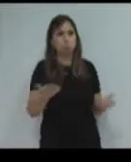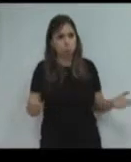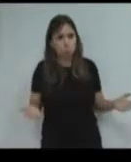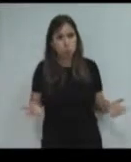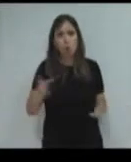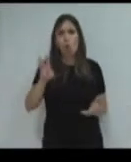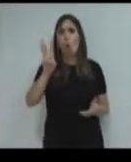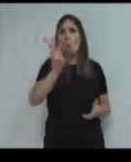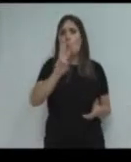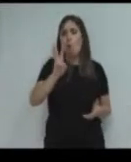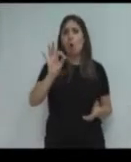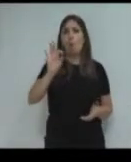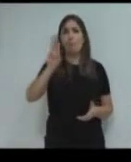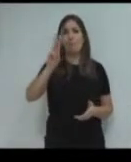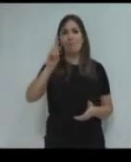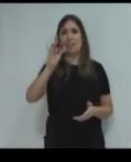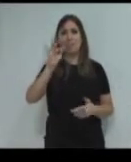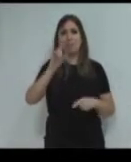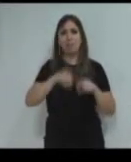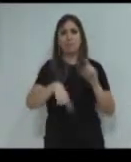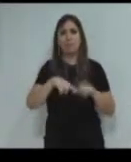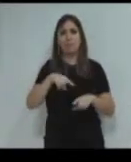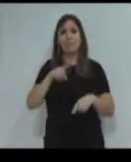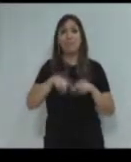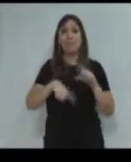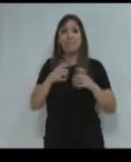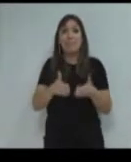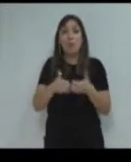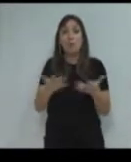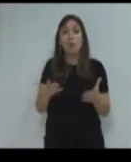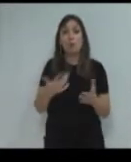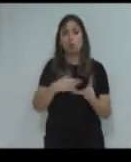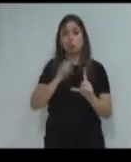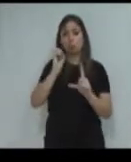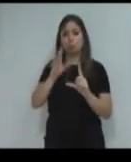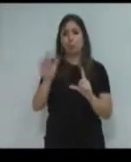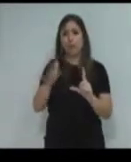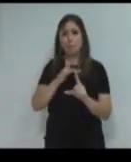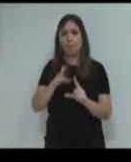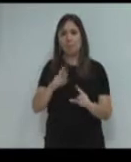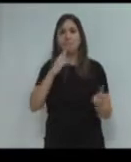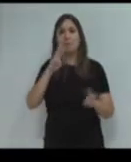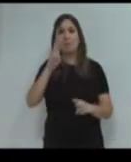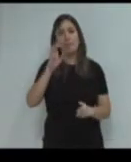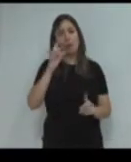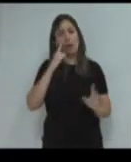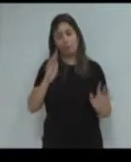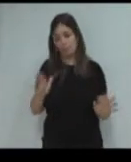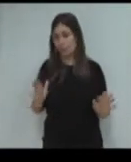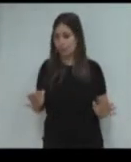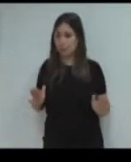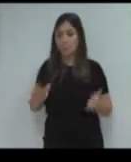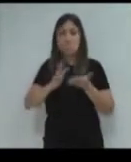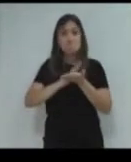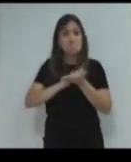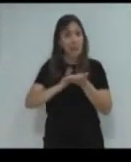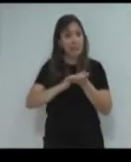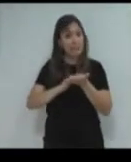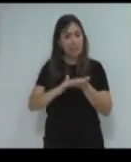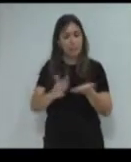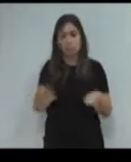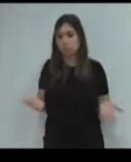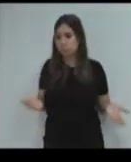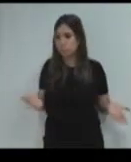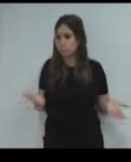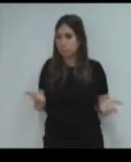el dispositivo que le vayas a ofrecer al usuario. A ver, si quieres hacer braille, yo le